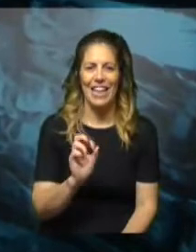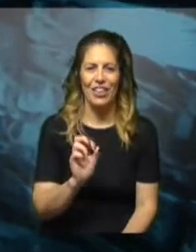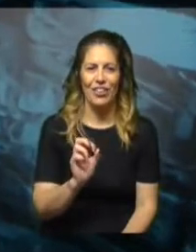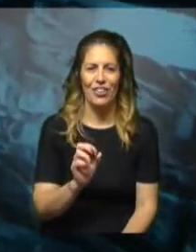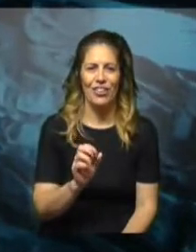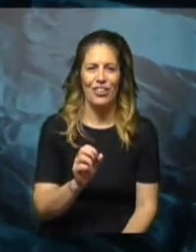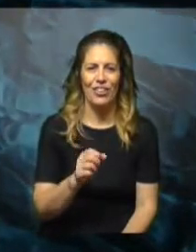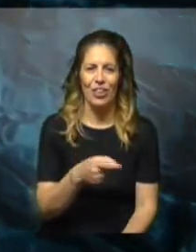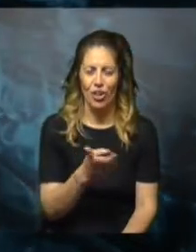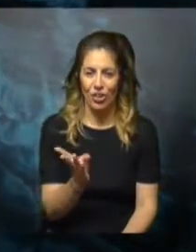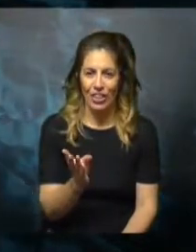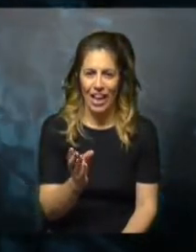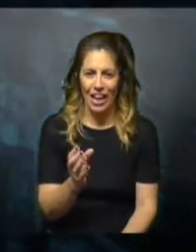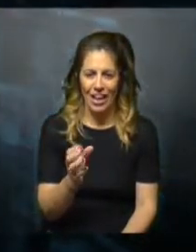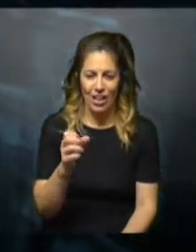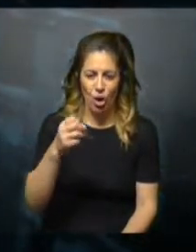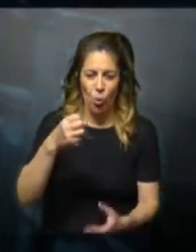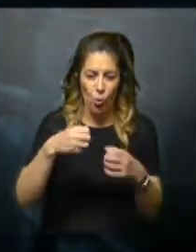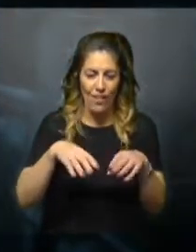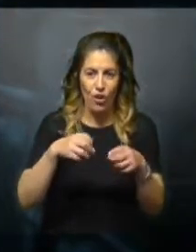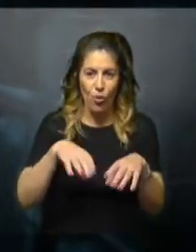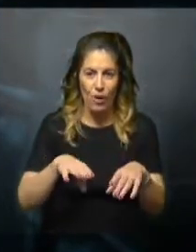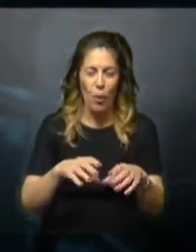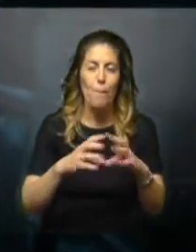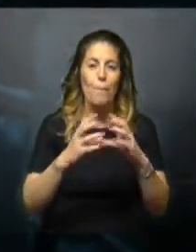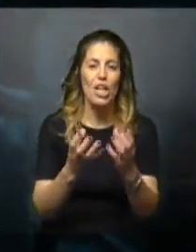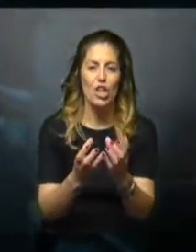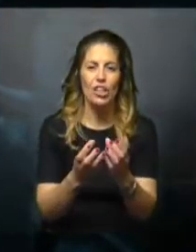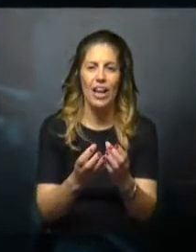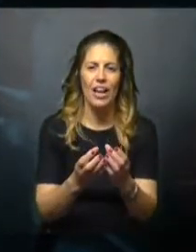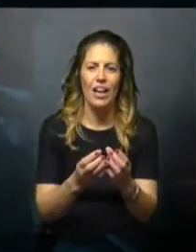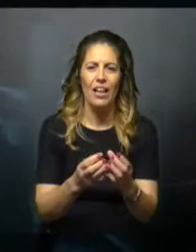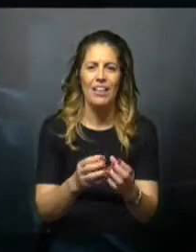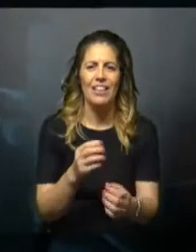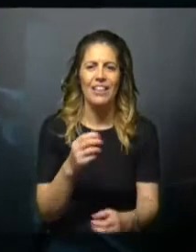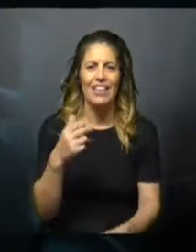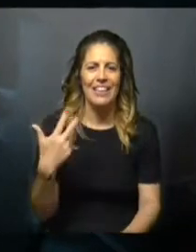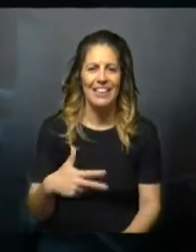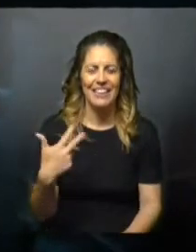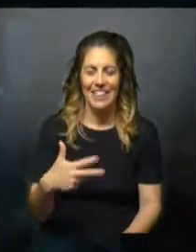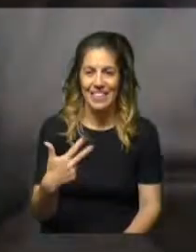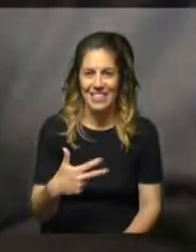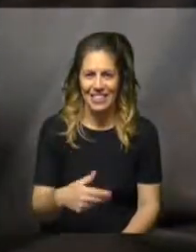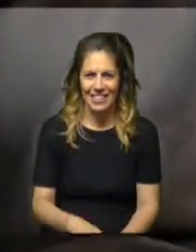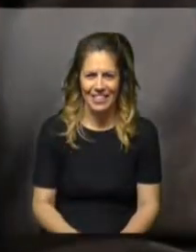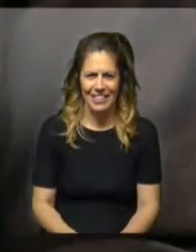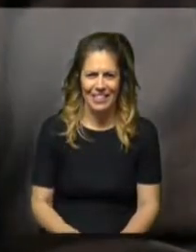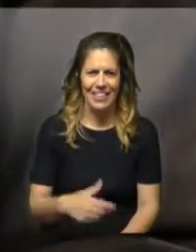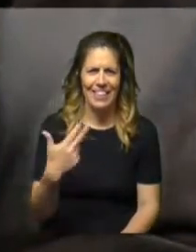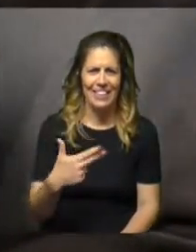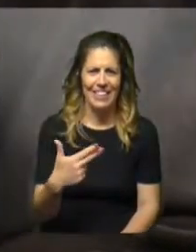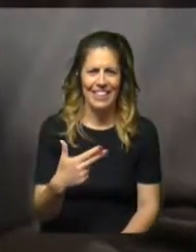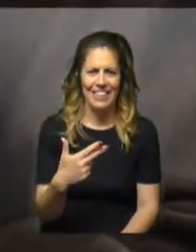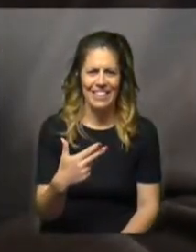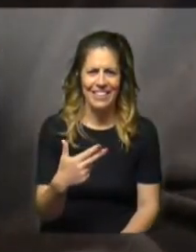que son pelotas decirlo en voz alta son 13 por 13 a 0